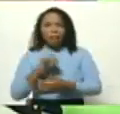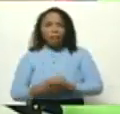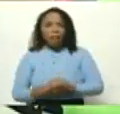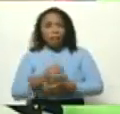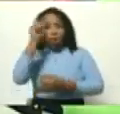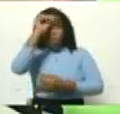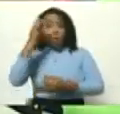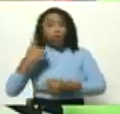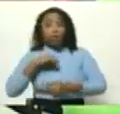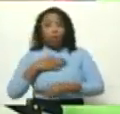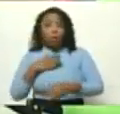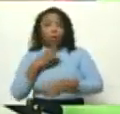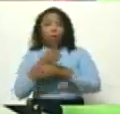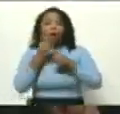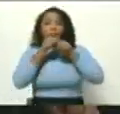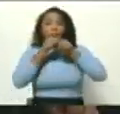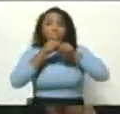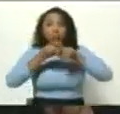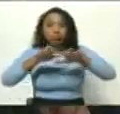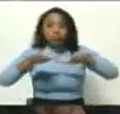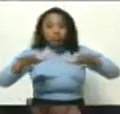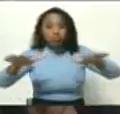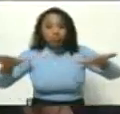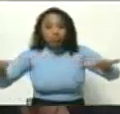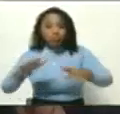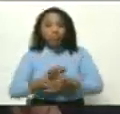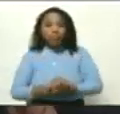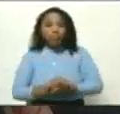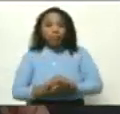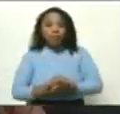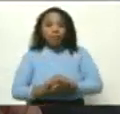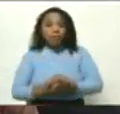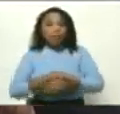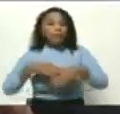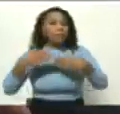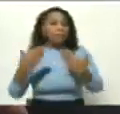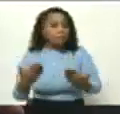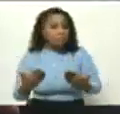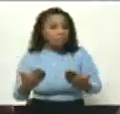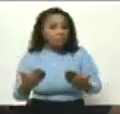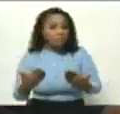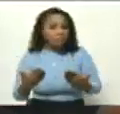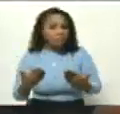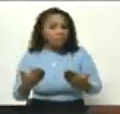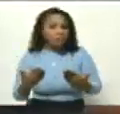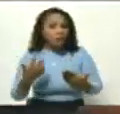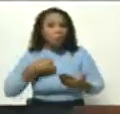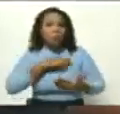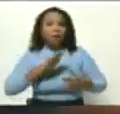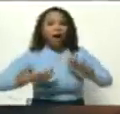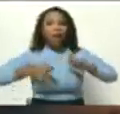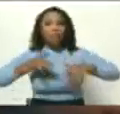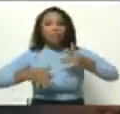estar nosotros bien desplegados, después de lo que es nuestra